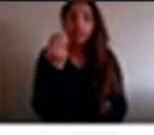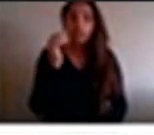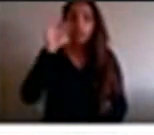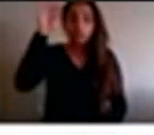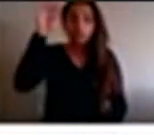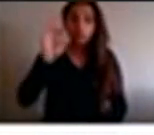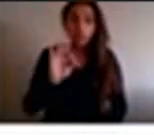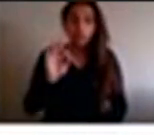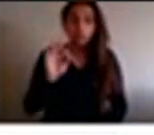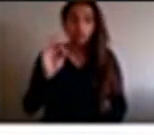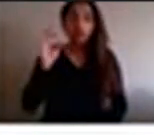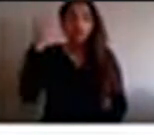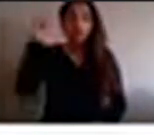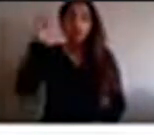múltiple, un